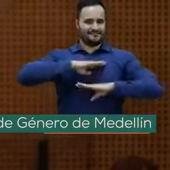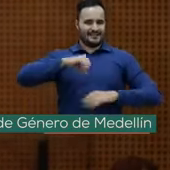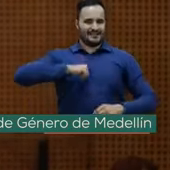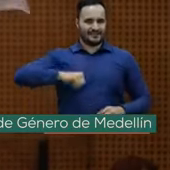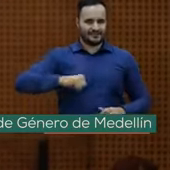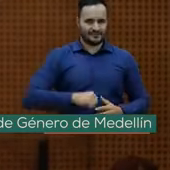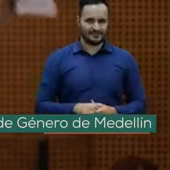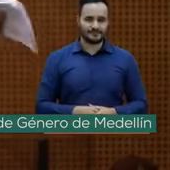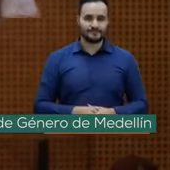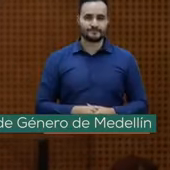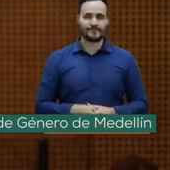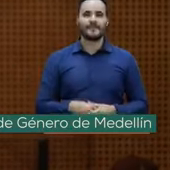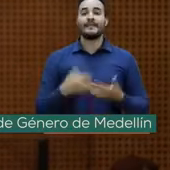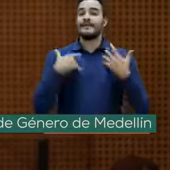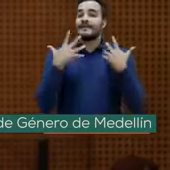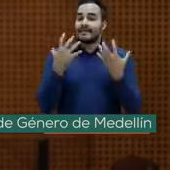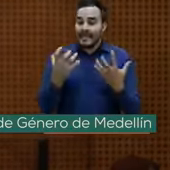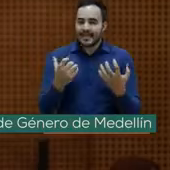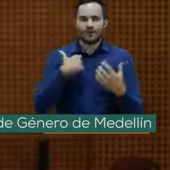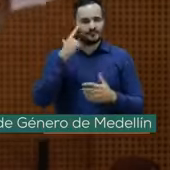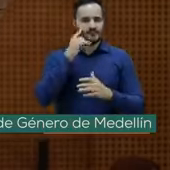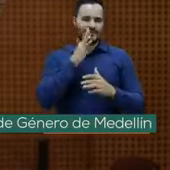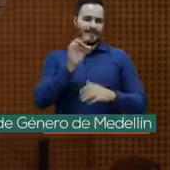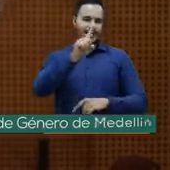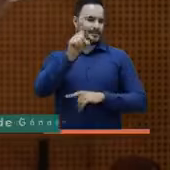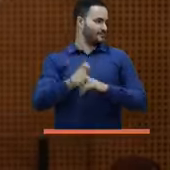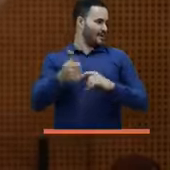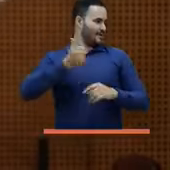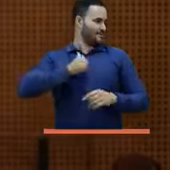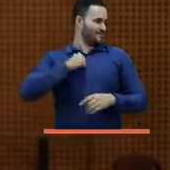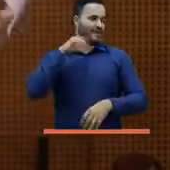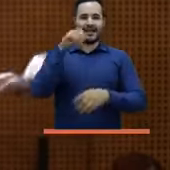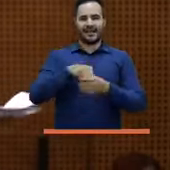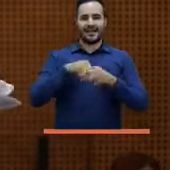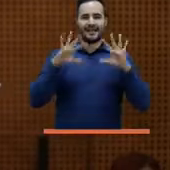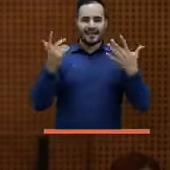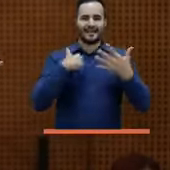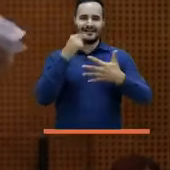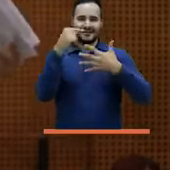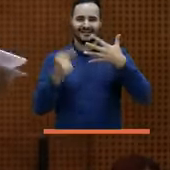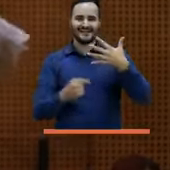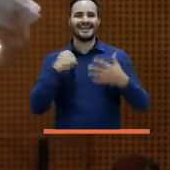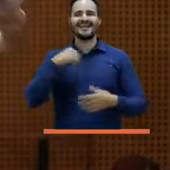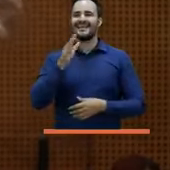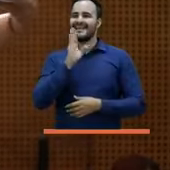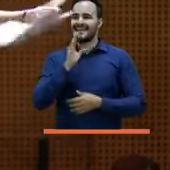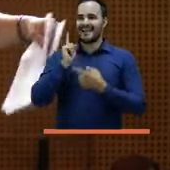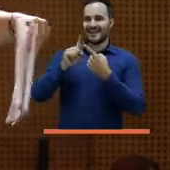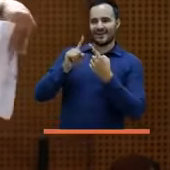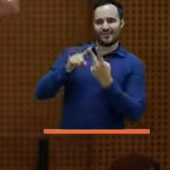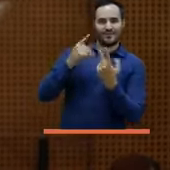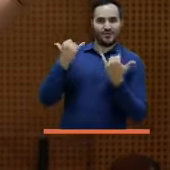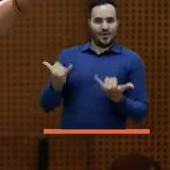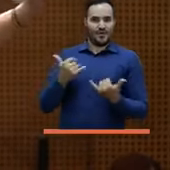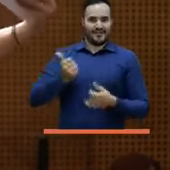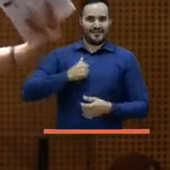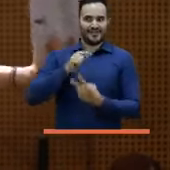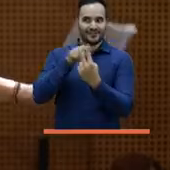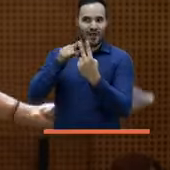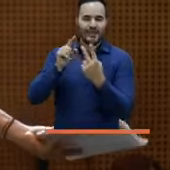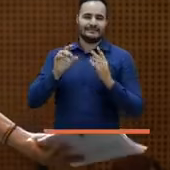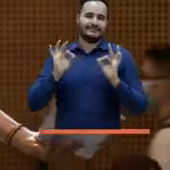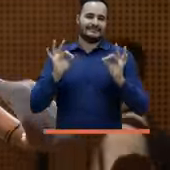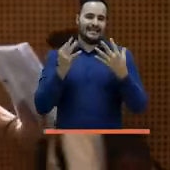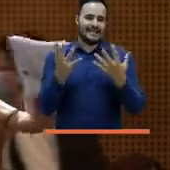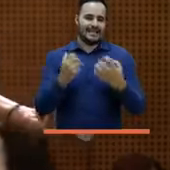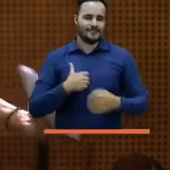porque a mí me parece interesante este panel además por mariel por alejó porque ustedes son quienes han vivido también la